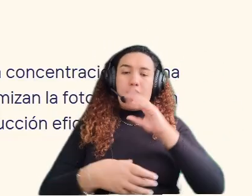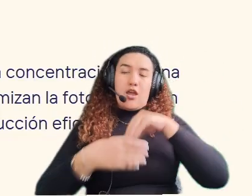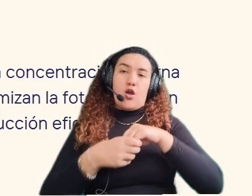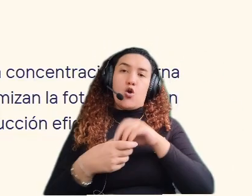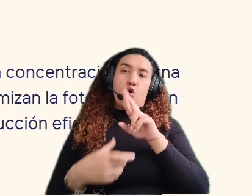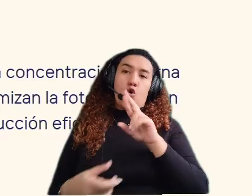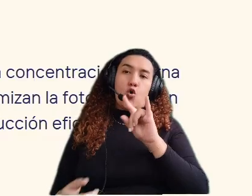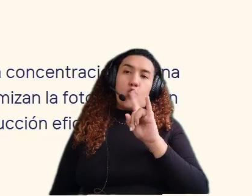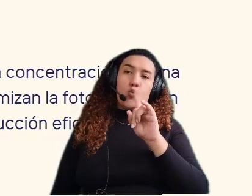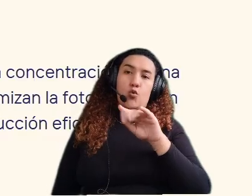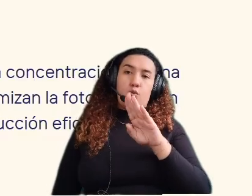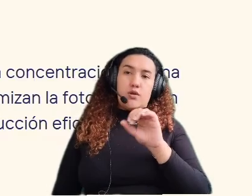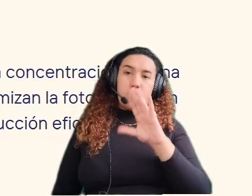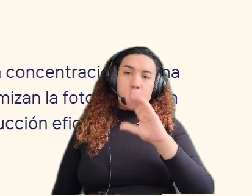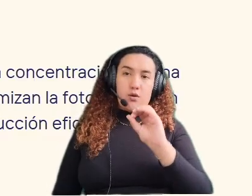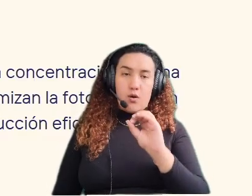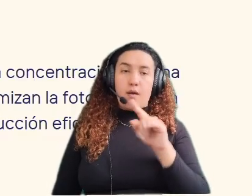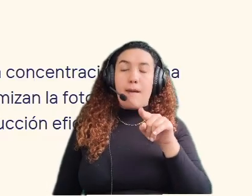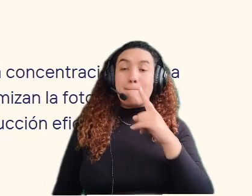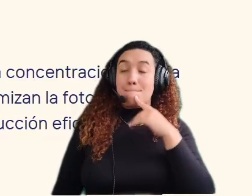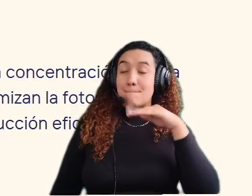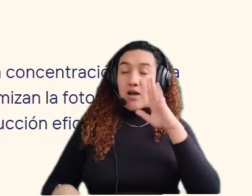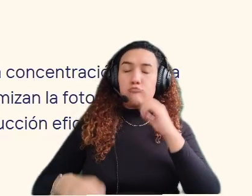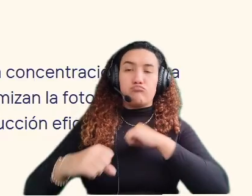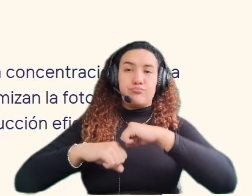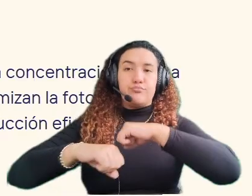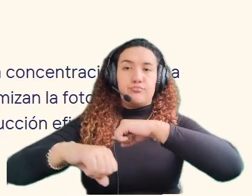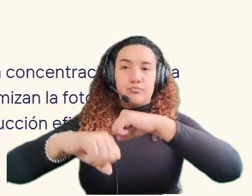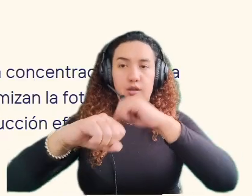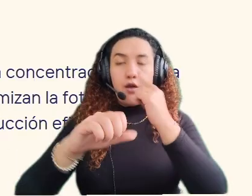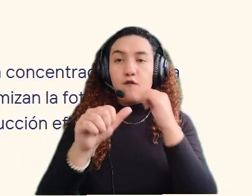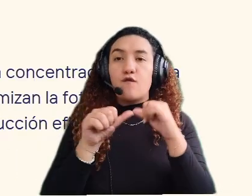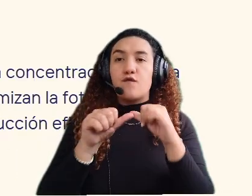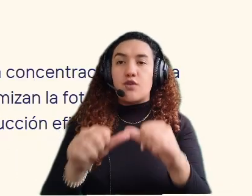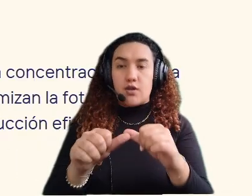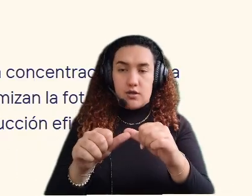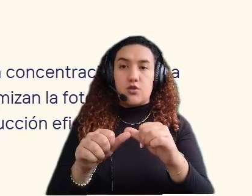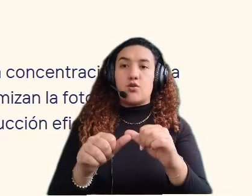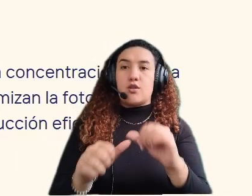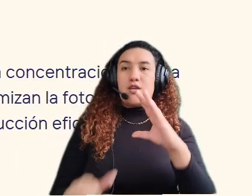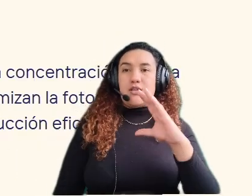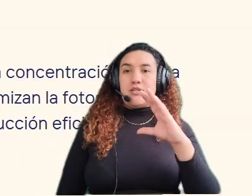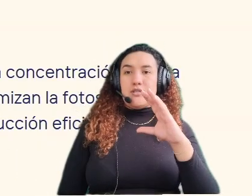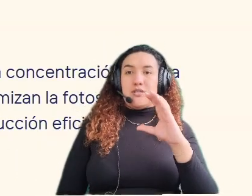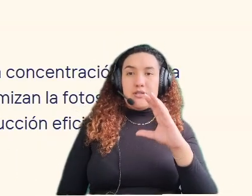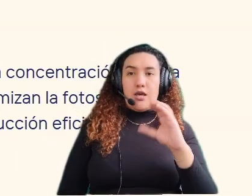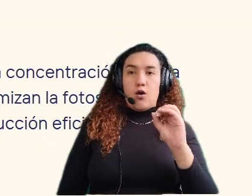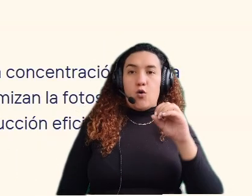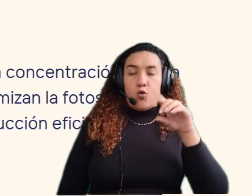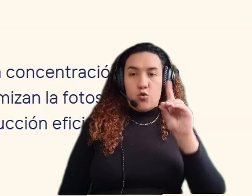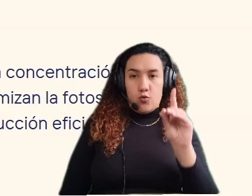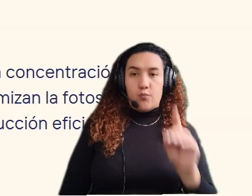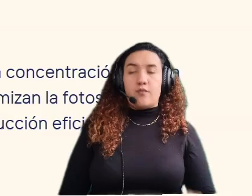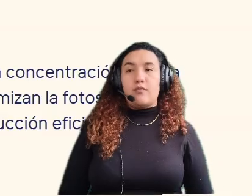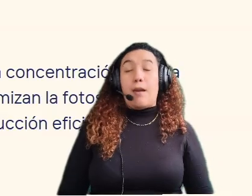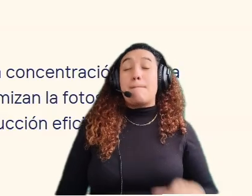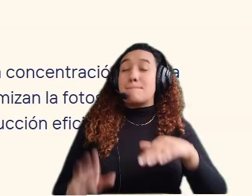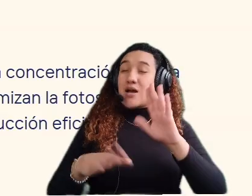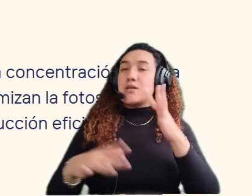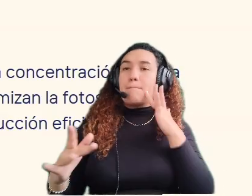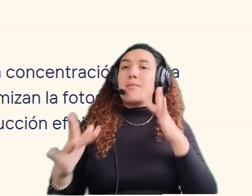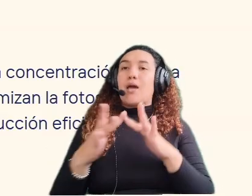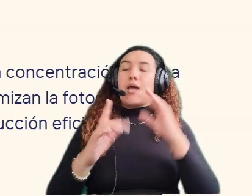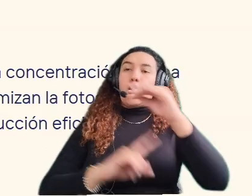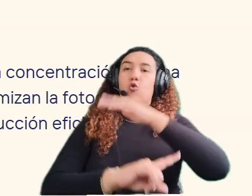Esto maximiza la eficiencia fotosintética y la fijación de carbono, especialmente en entornos limitados